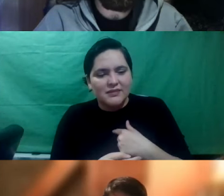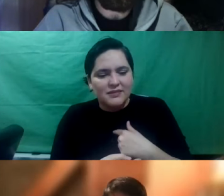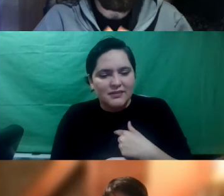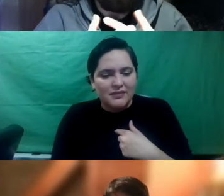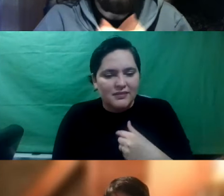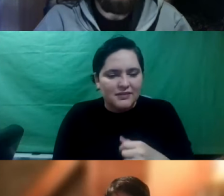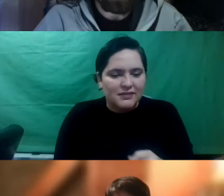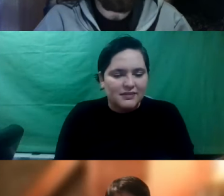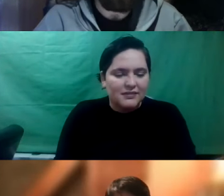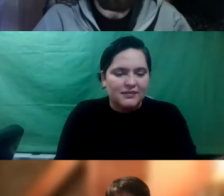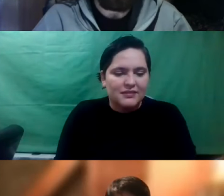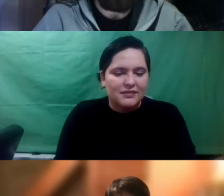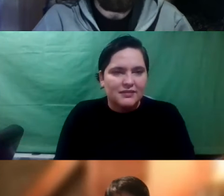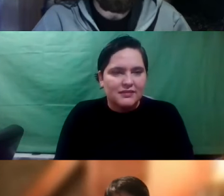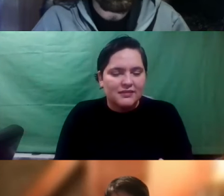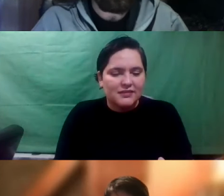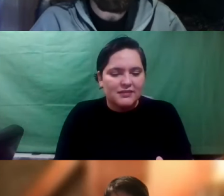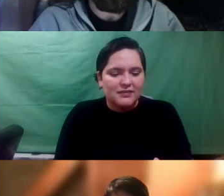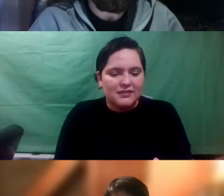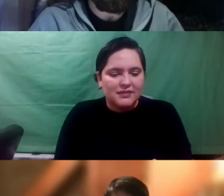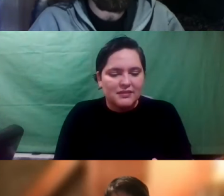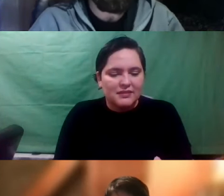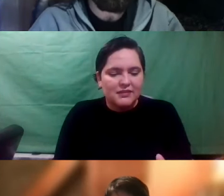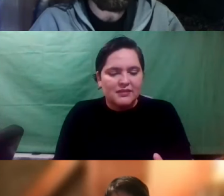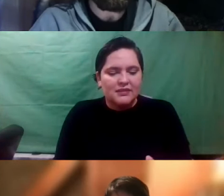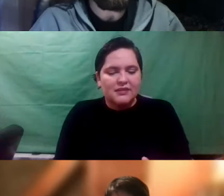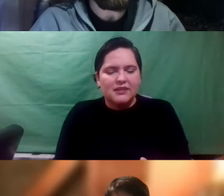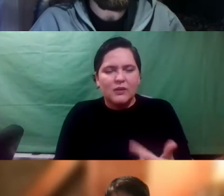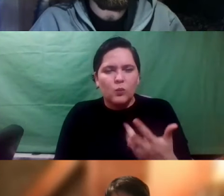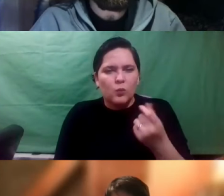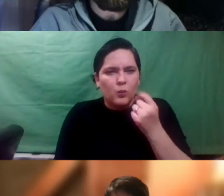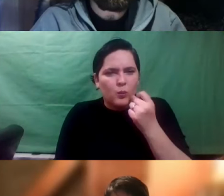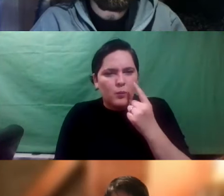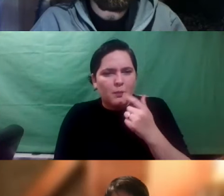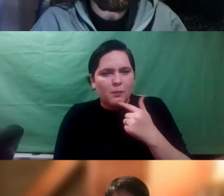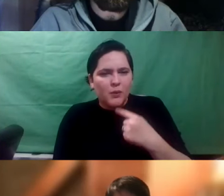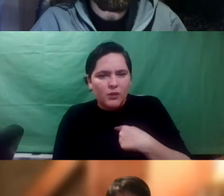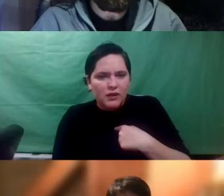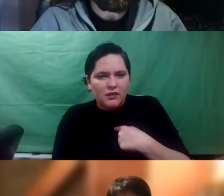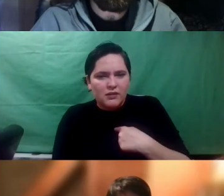¿Podrías repetir, por favor? O sea, escuché, pero la pregunta específica no me quedó clara cuál era.